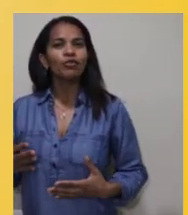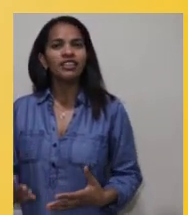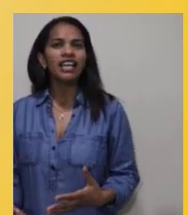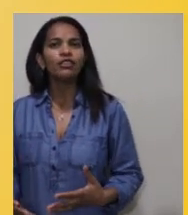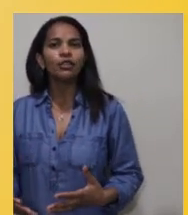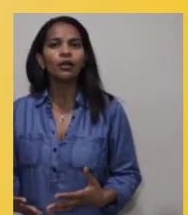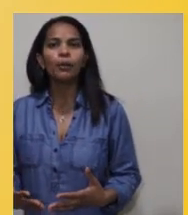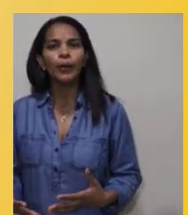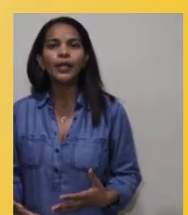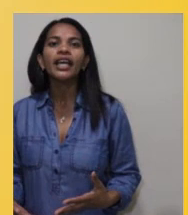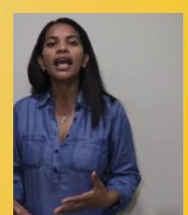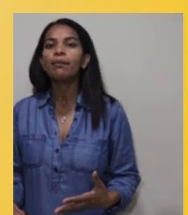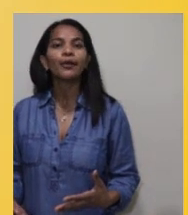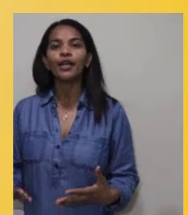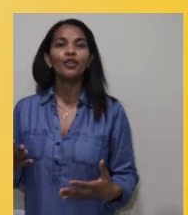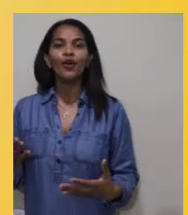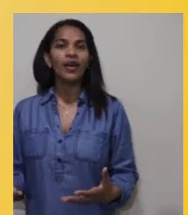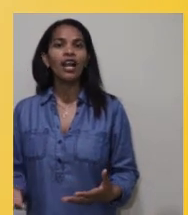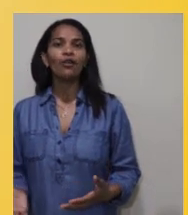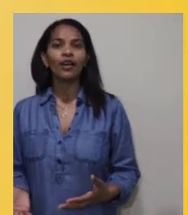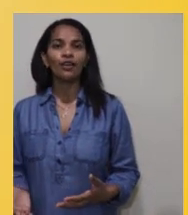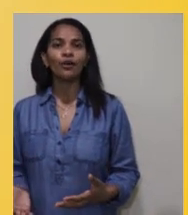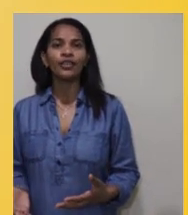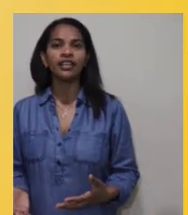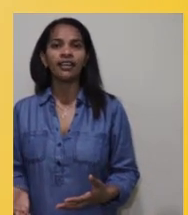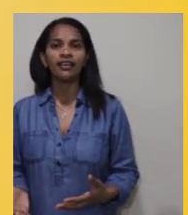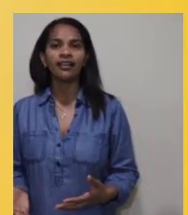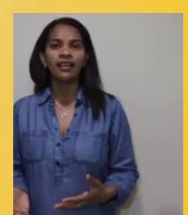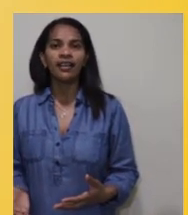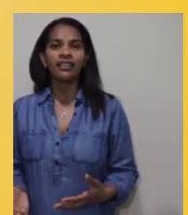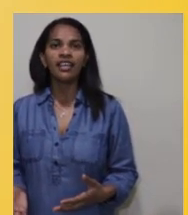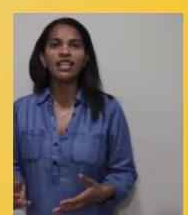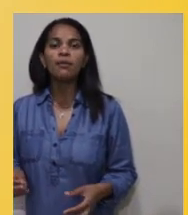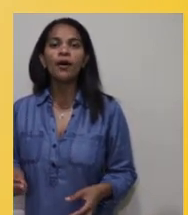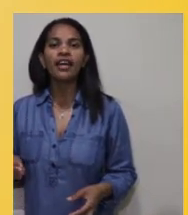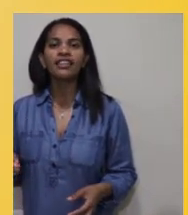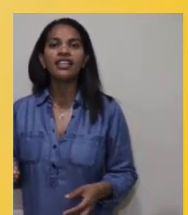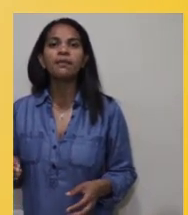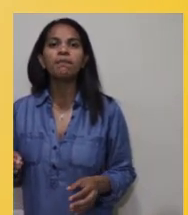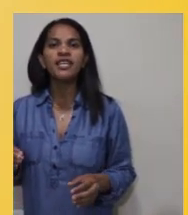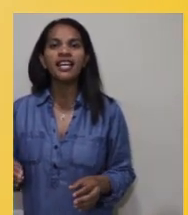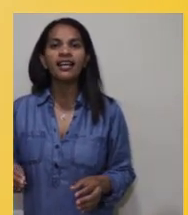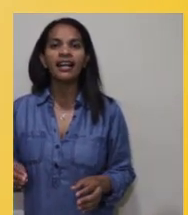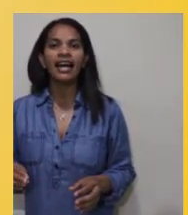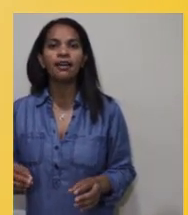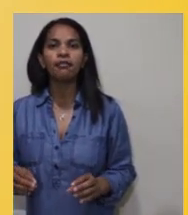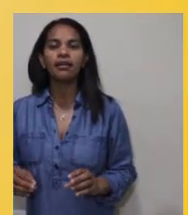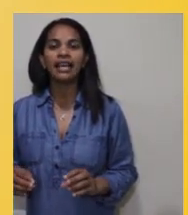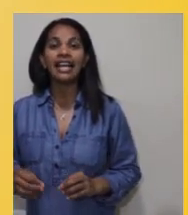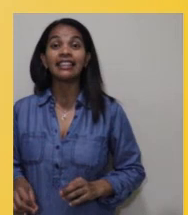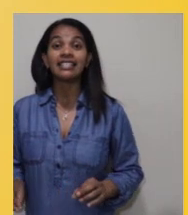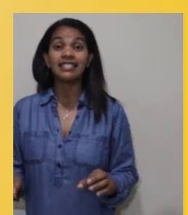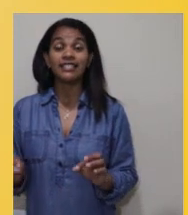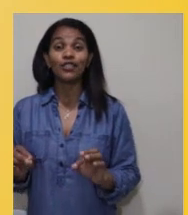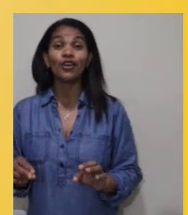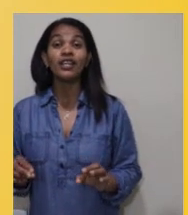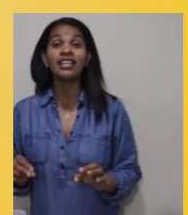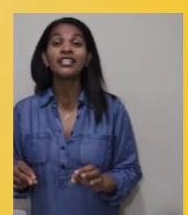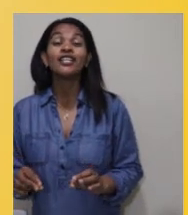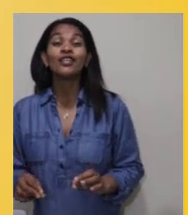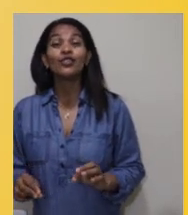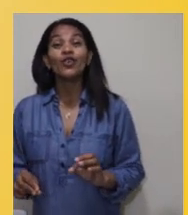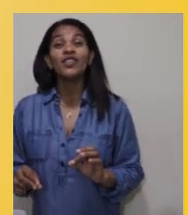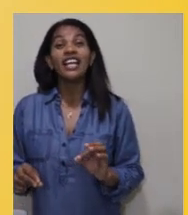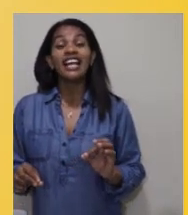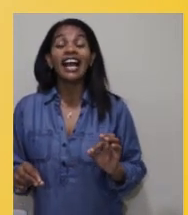están contentos. ¿Por qué? Porque no es lo que ellos quieren. Tenemos que tener bien claro que las